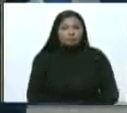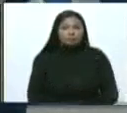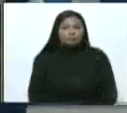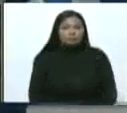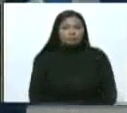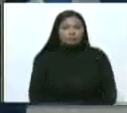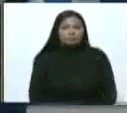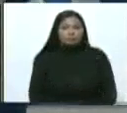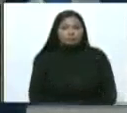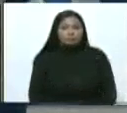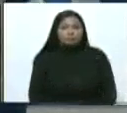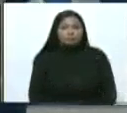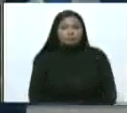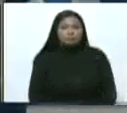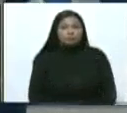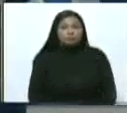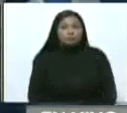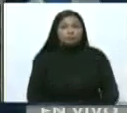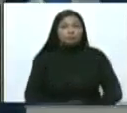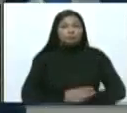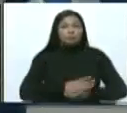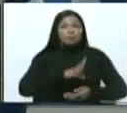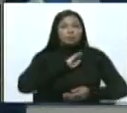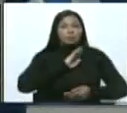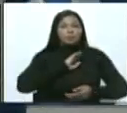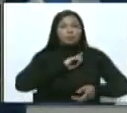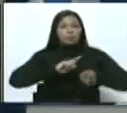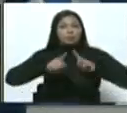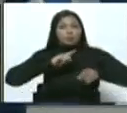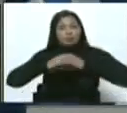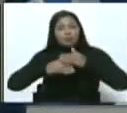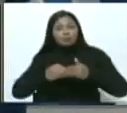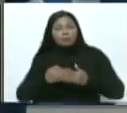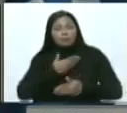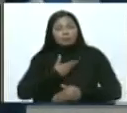la cual he coordinado de manera muy directa con el ciudadano presidente de la República,